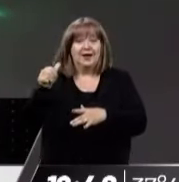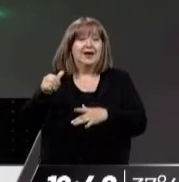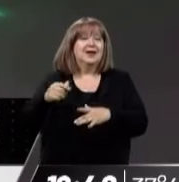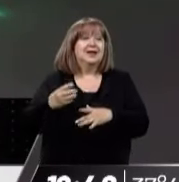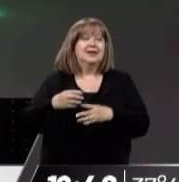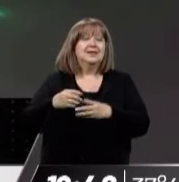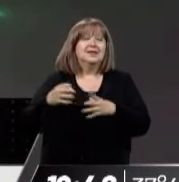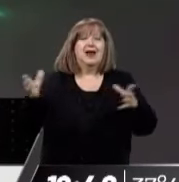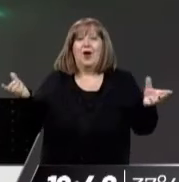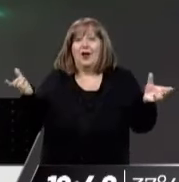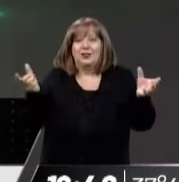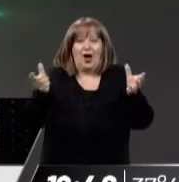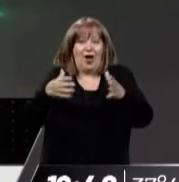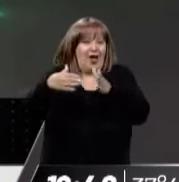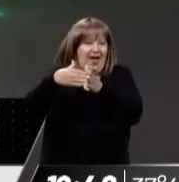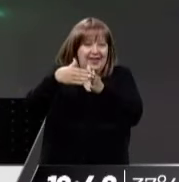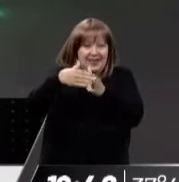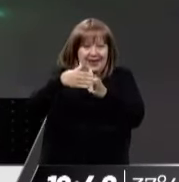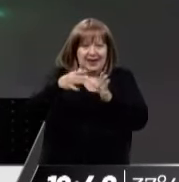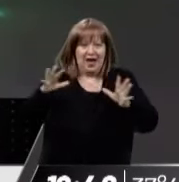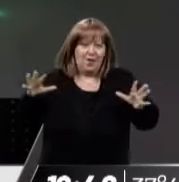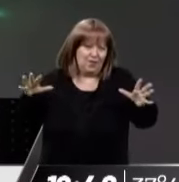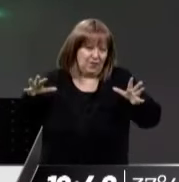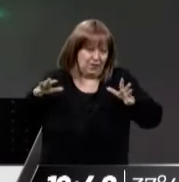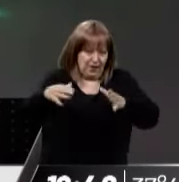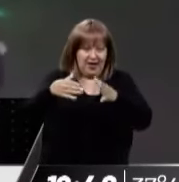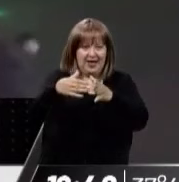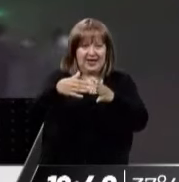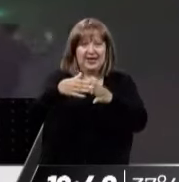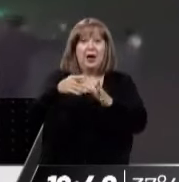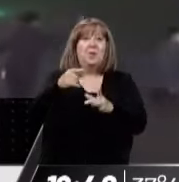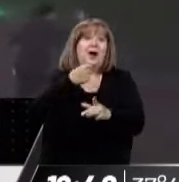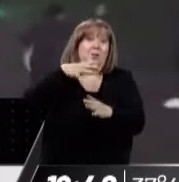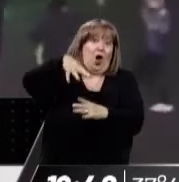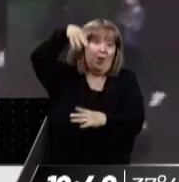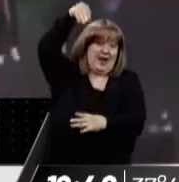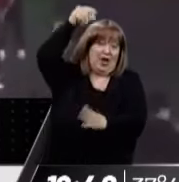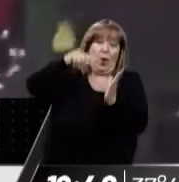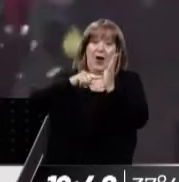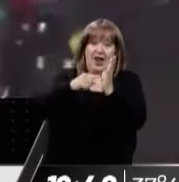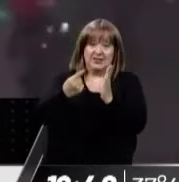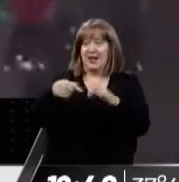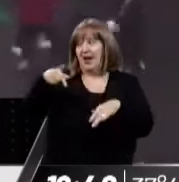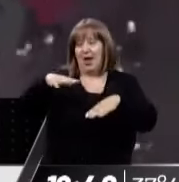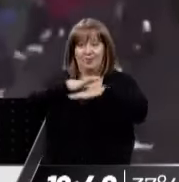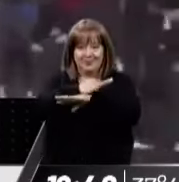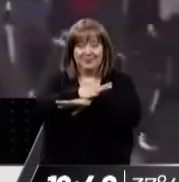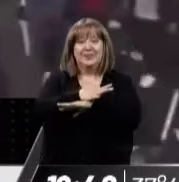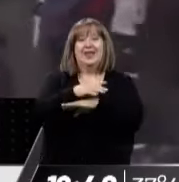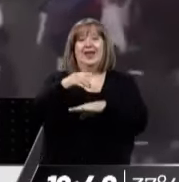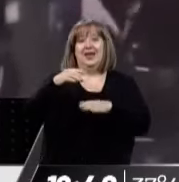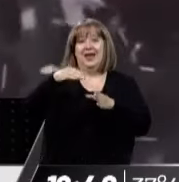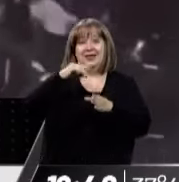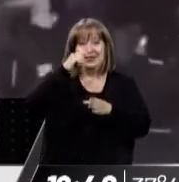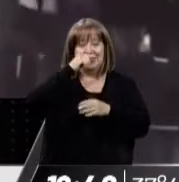seleccionado, ¿qué se hace? Se reúnen todos en una esquina emblemática de la ciudad. ¿En el obelisco? Bueno, en el obelisco o aquí en el ex kilómetro